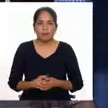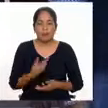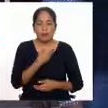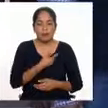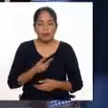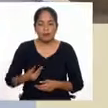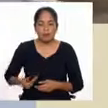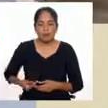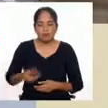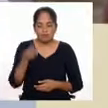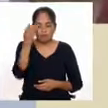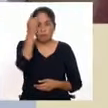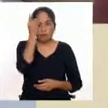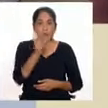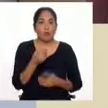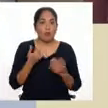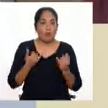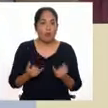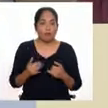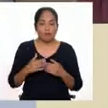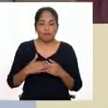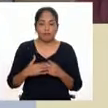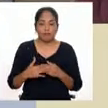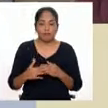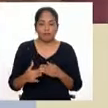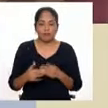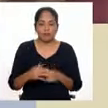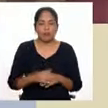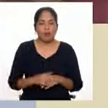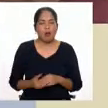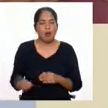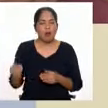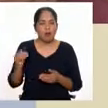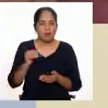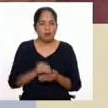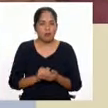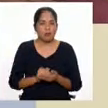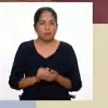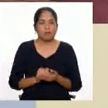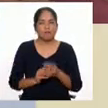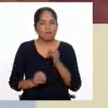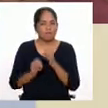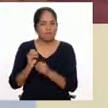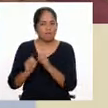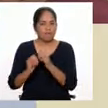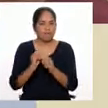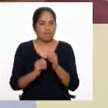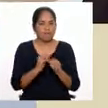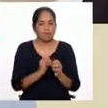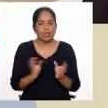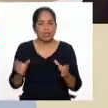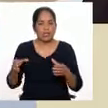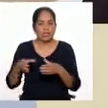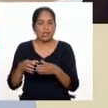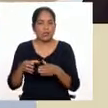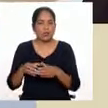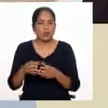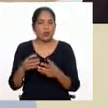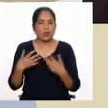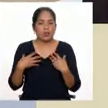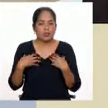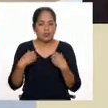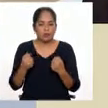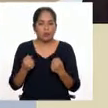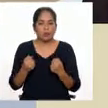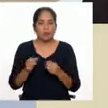que de hoy en adelante volteemos la mirada para mejorar los centros y puestos de salud allí en